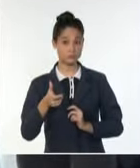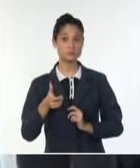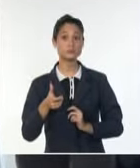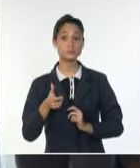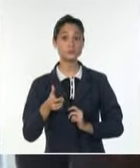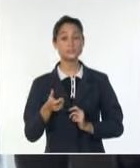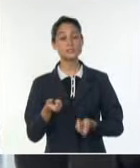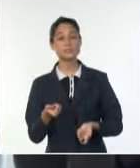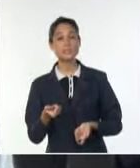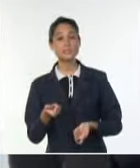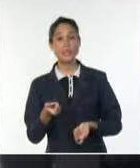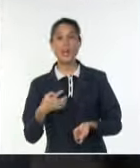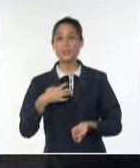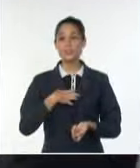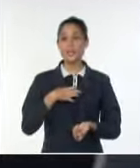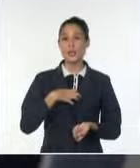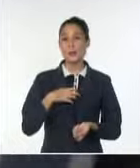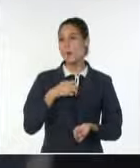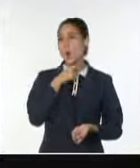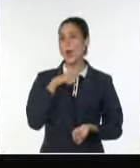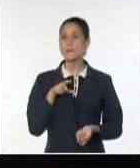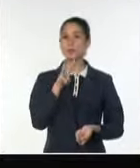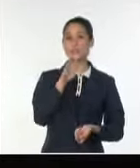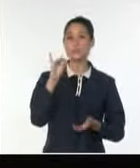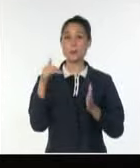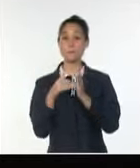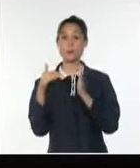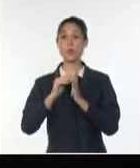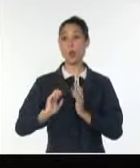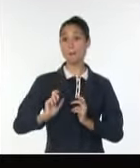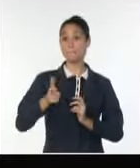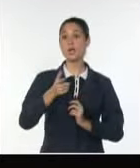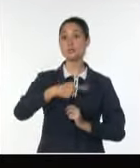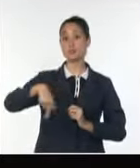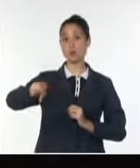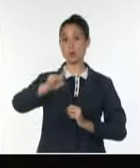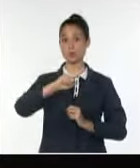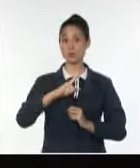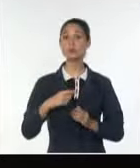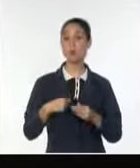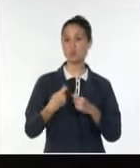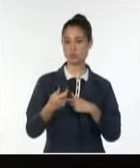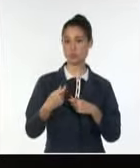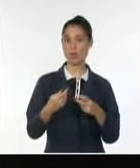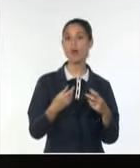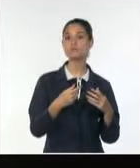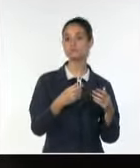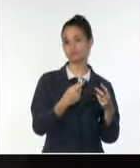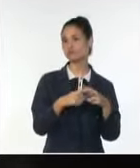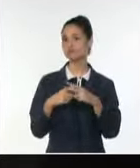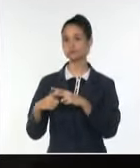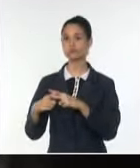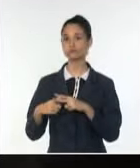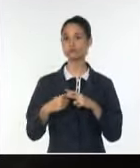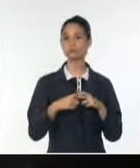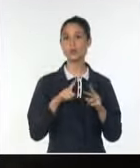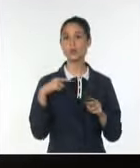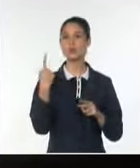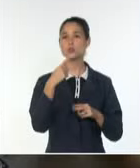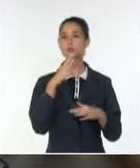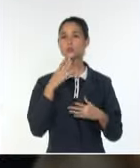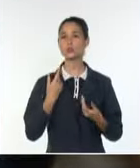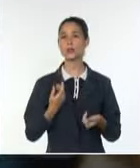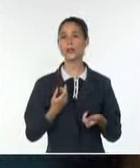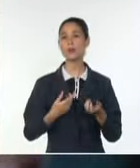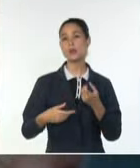por los 36 millones dees Qué pasa que el equipamiento ha sido hemos tratado utilizar